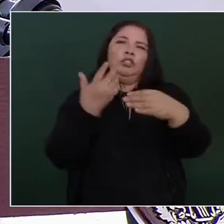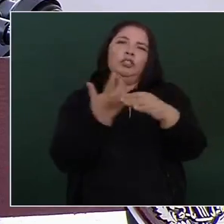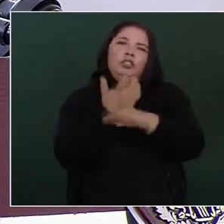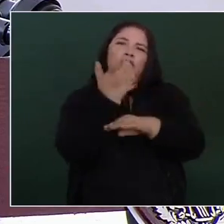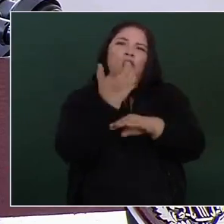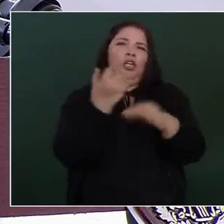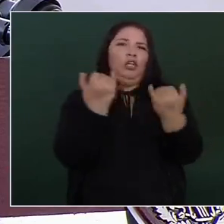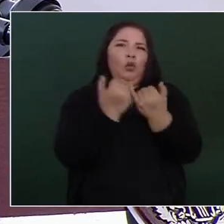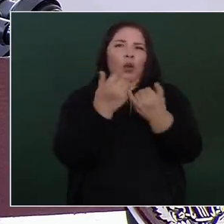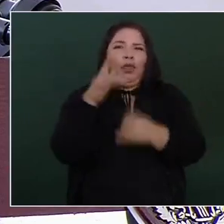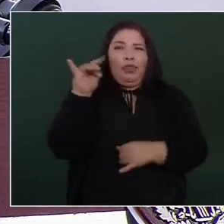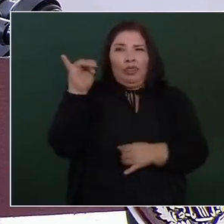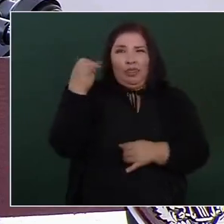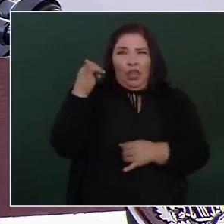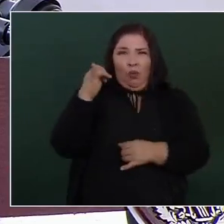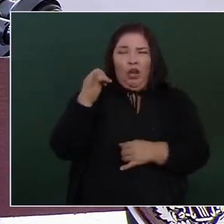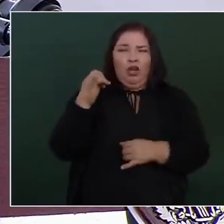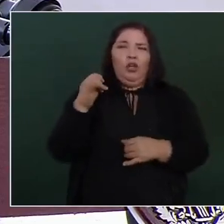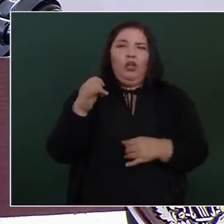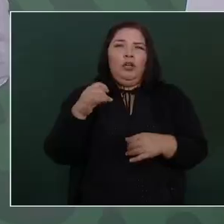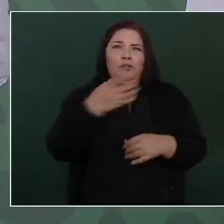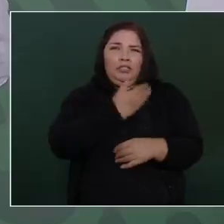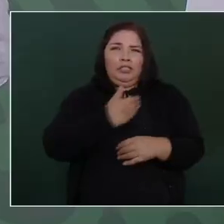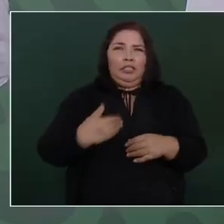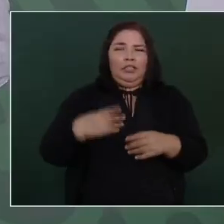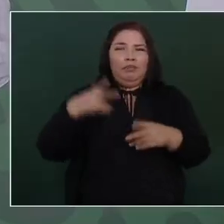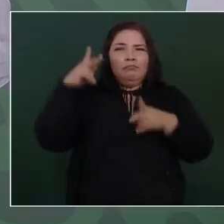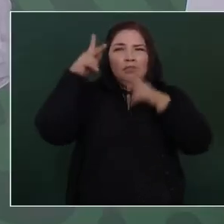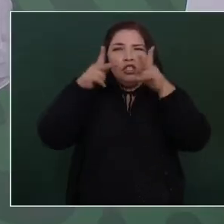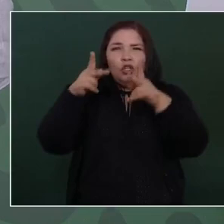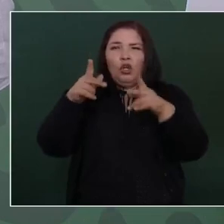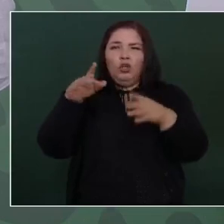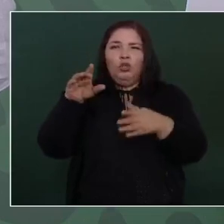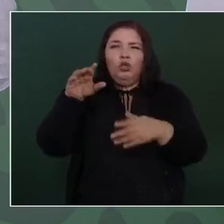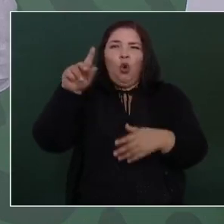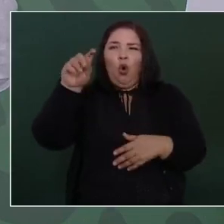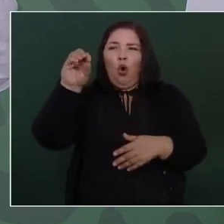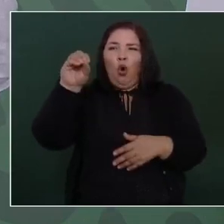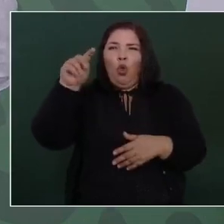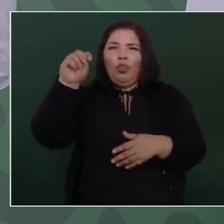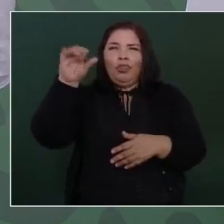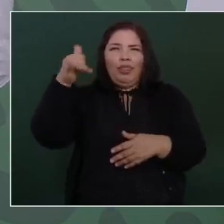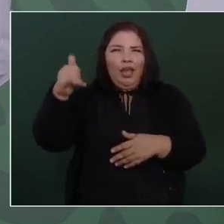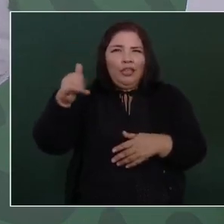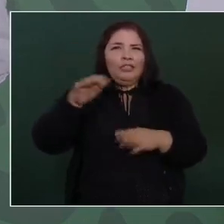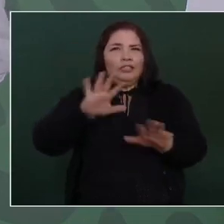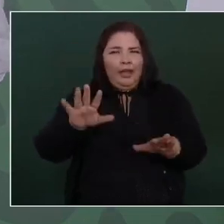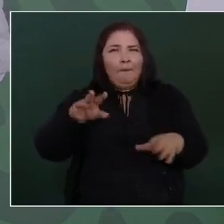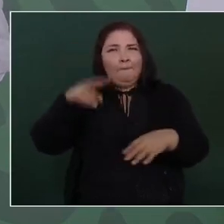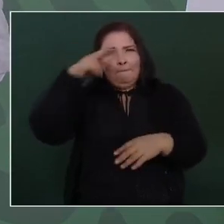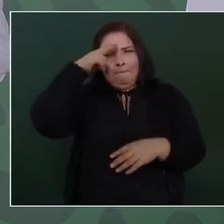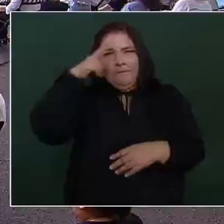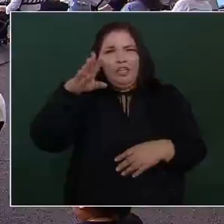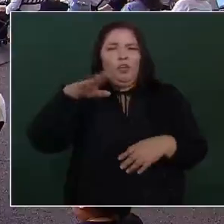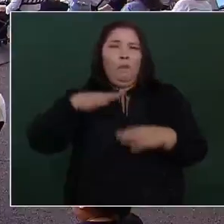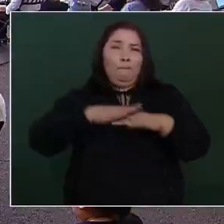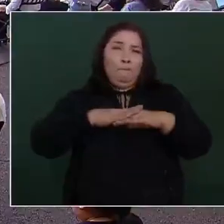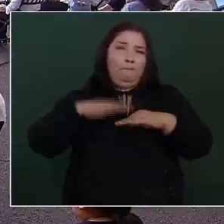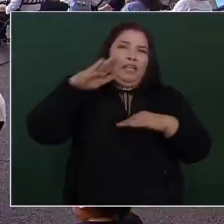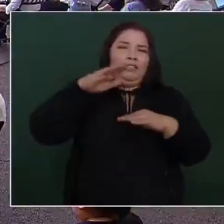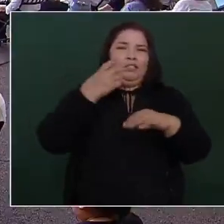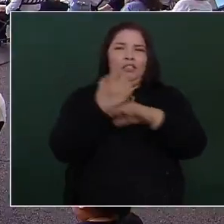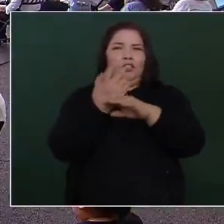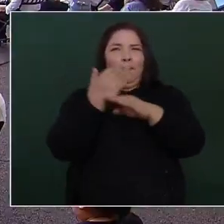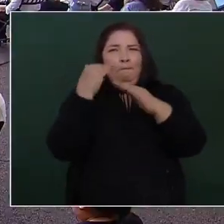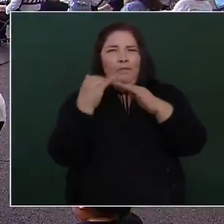justamente, el presidente visitó Otay 2, que es una infraestructura que ya México va muy avanzado, Estados Unidos menos. Entonces, este es